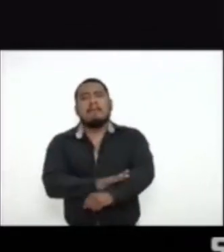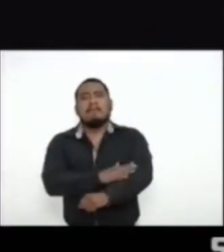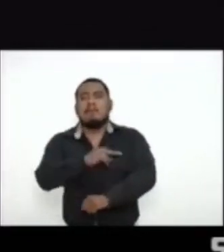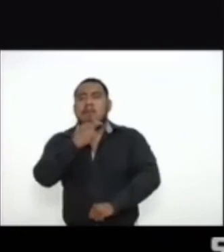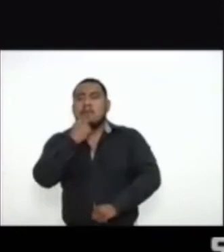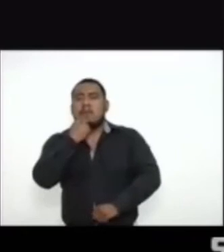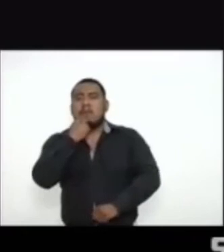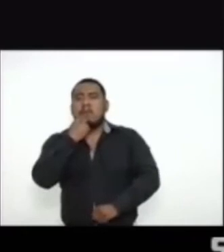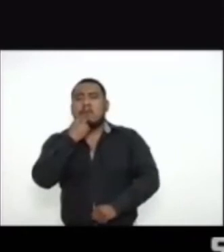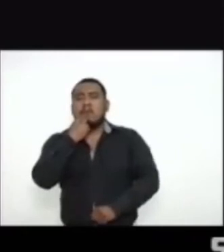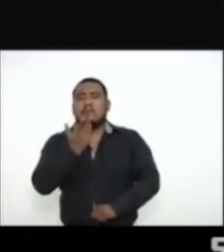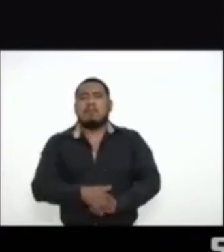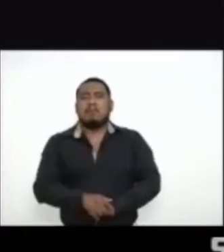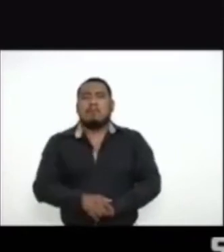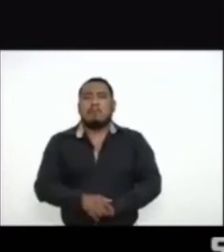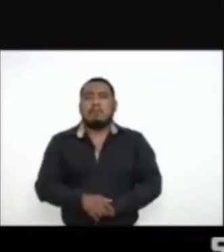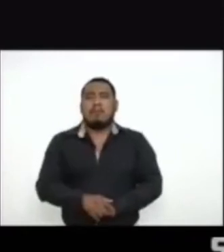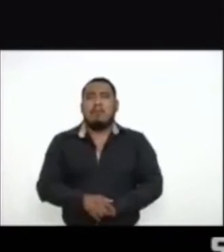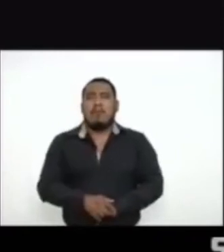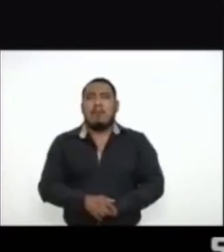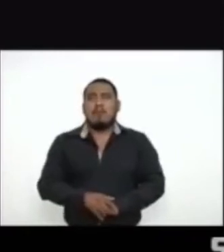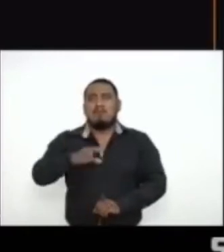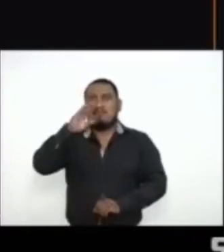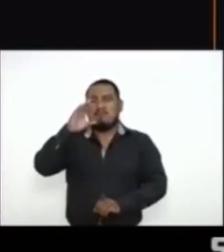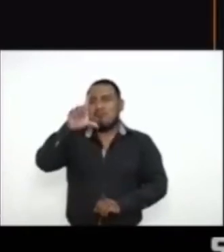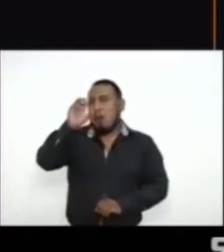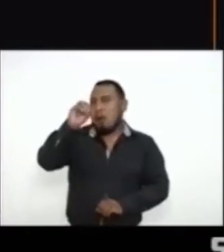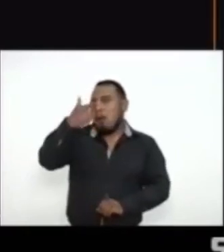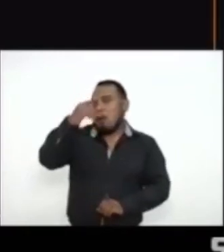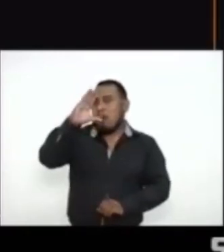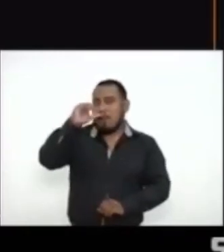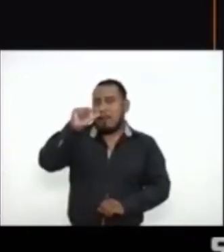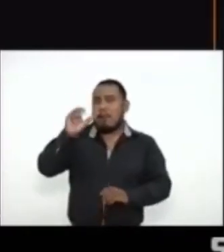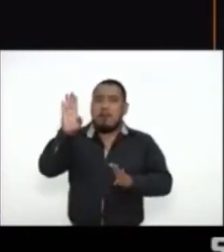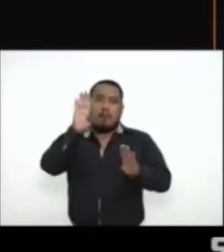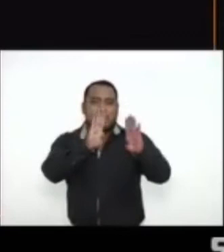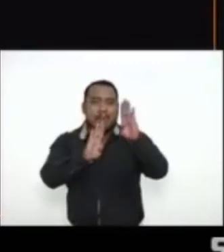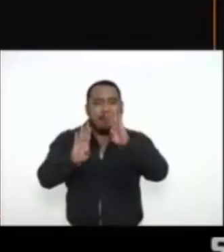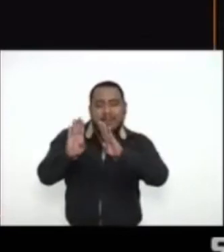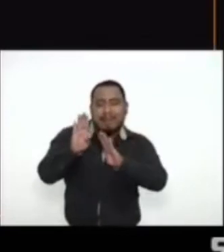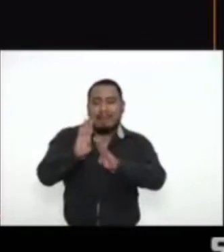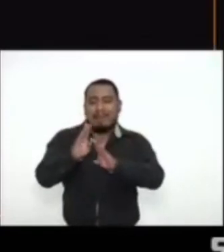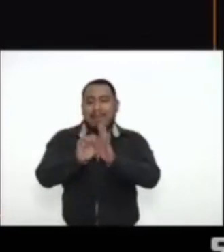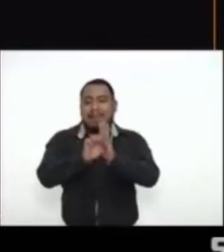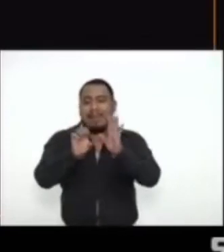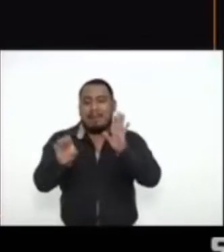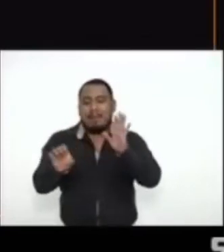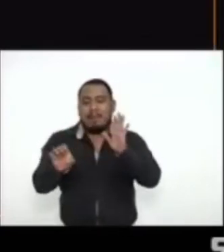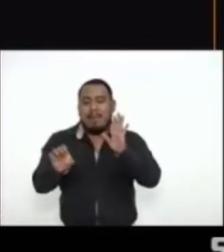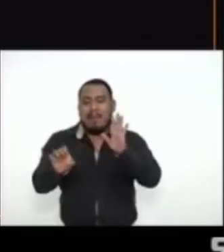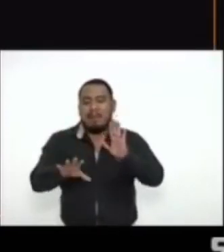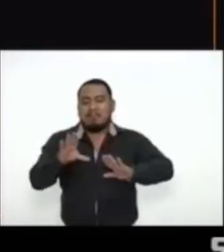usa una lógica biológica. Y vamos a ver, por ejemplo, la